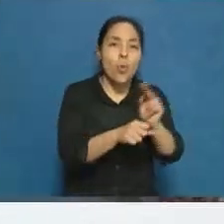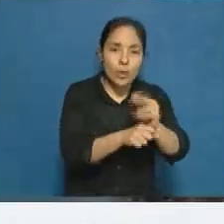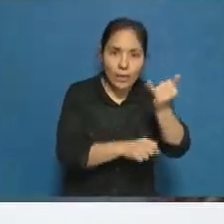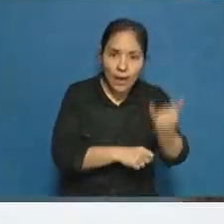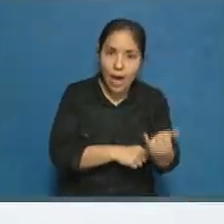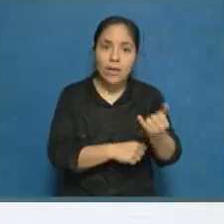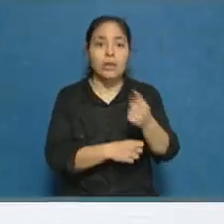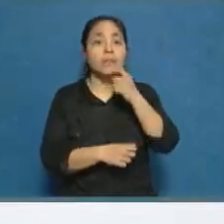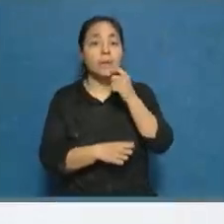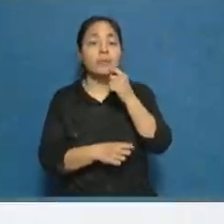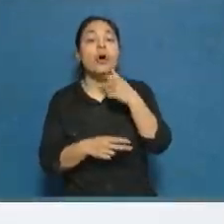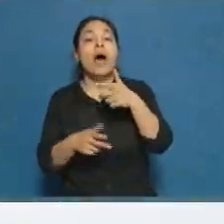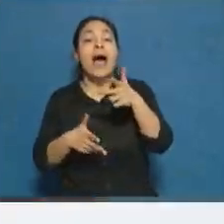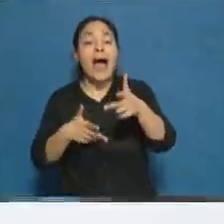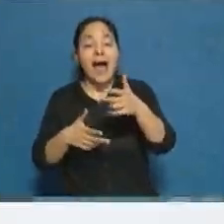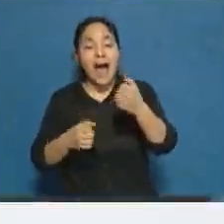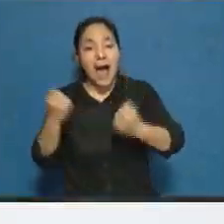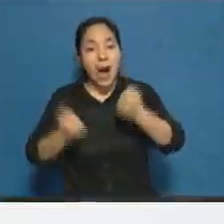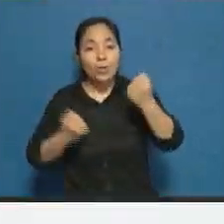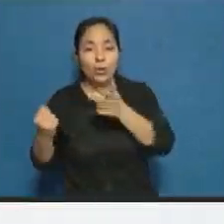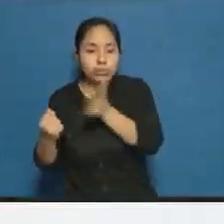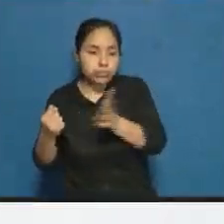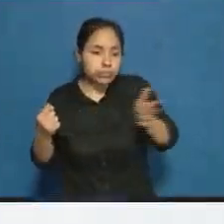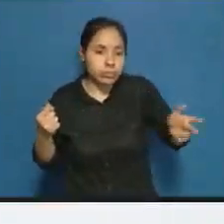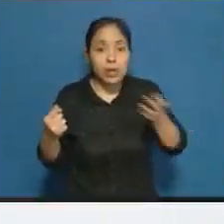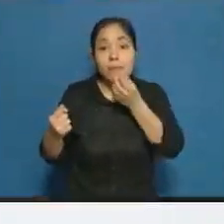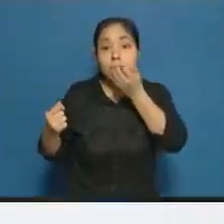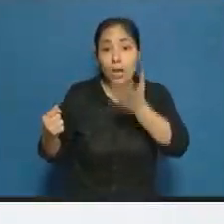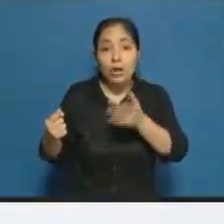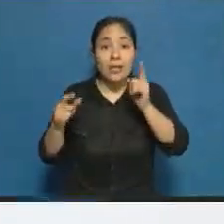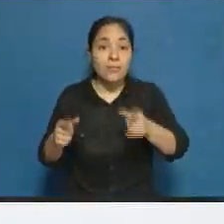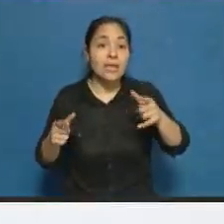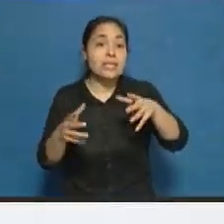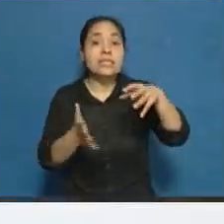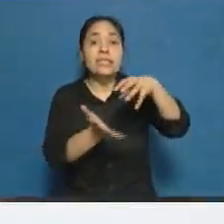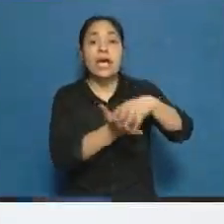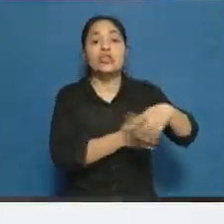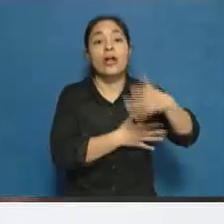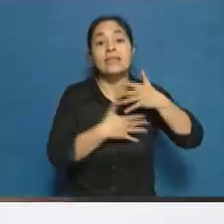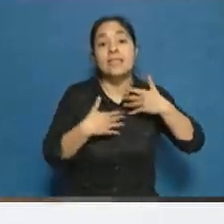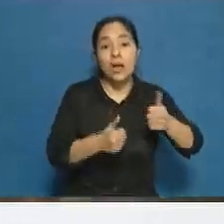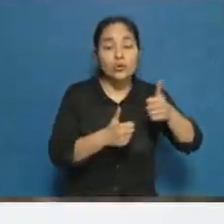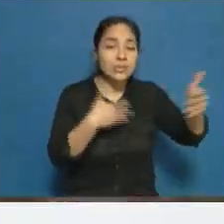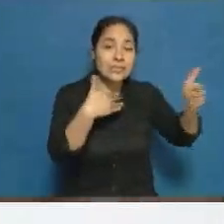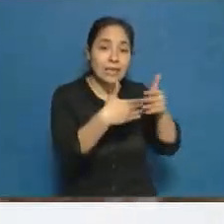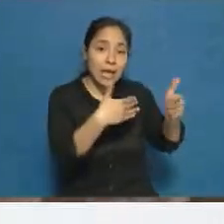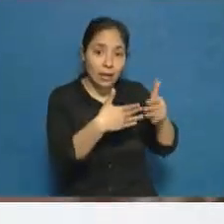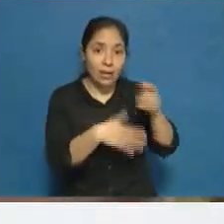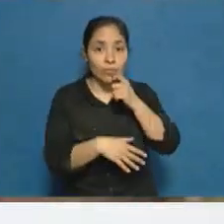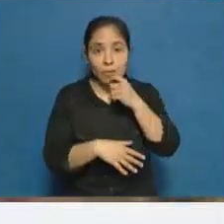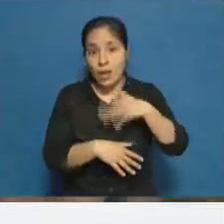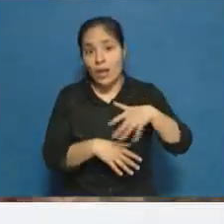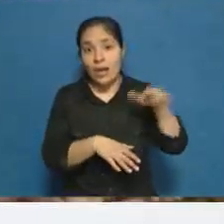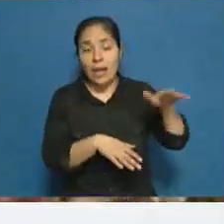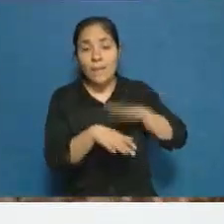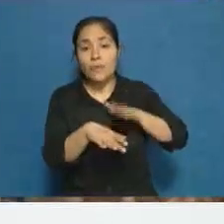puedan estacionar mejor los autos, donde esté cerca de un centro de salud. Y soy el responsable de todo tipo de actividad que ocurre dentro del predio